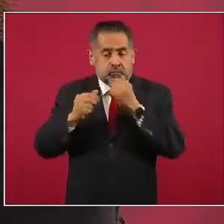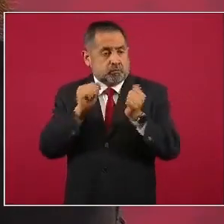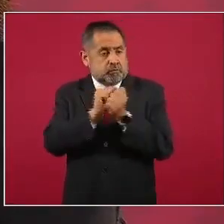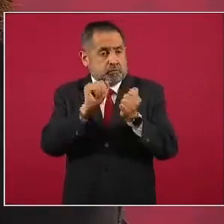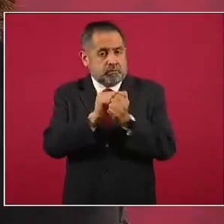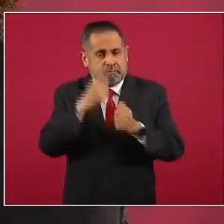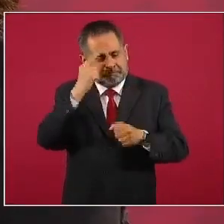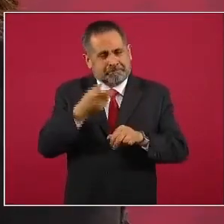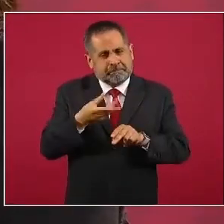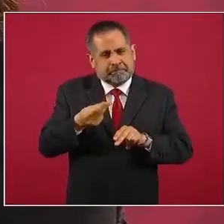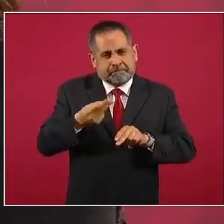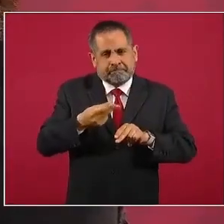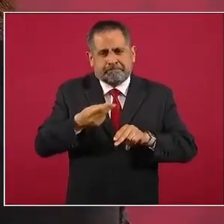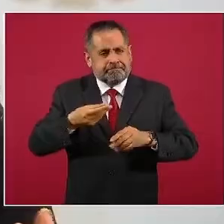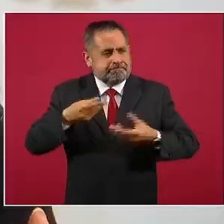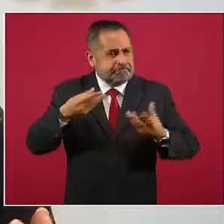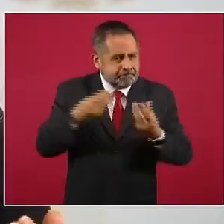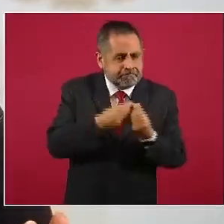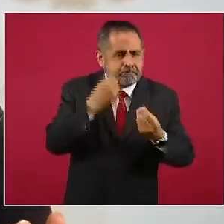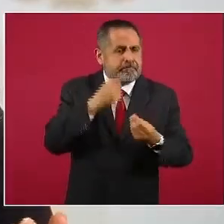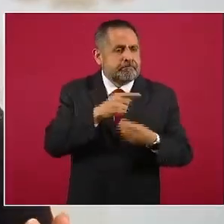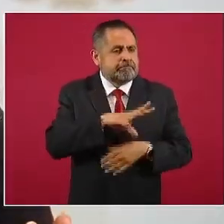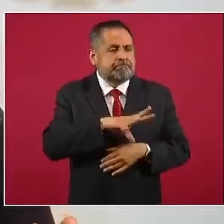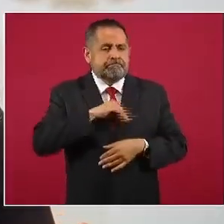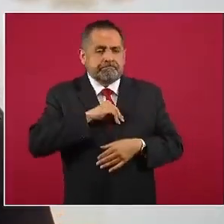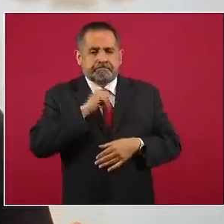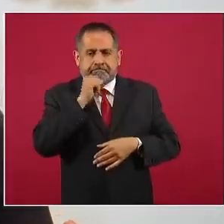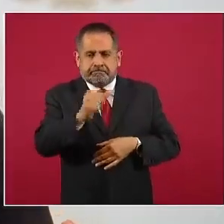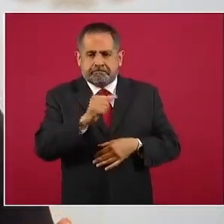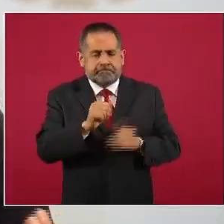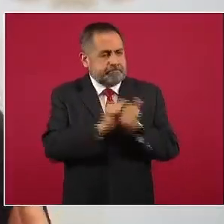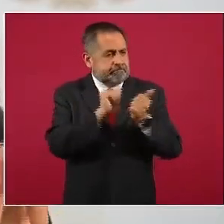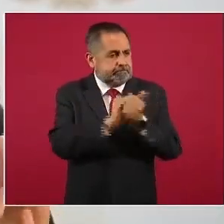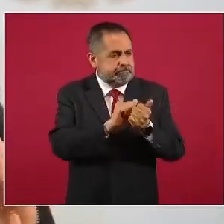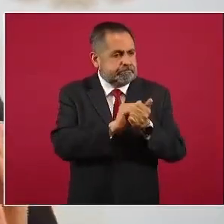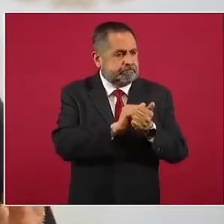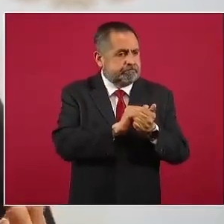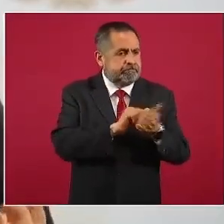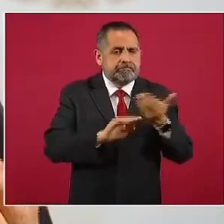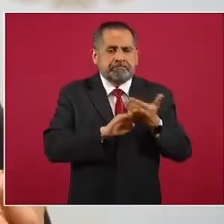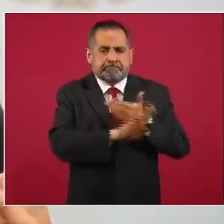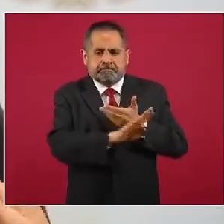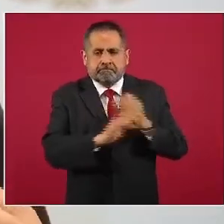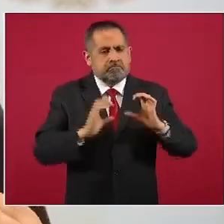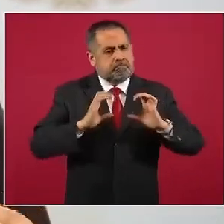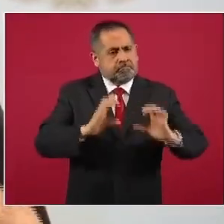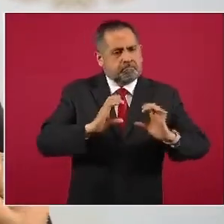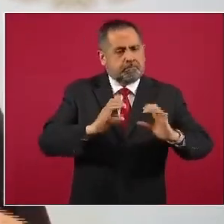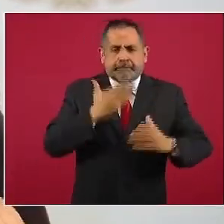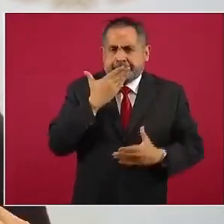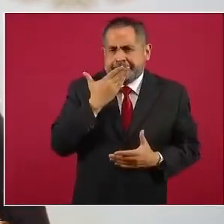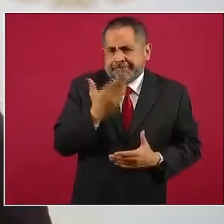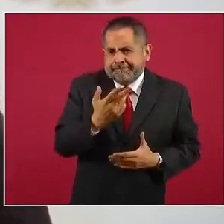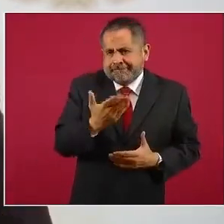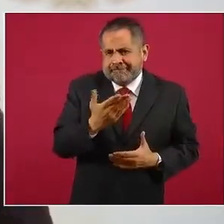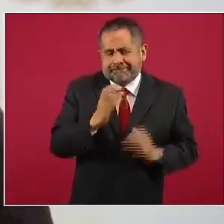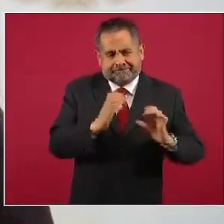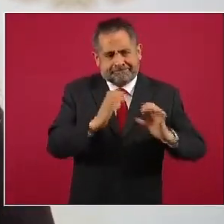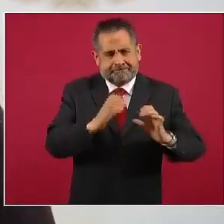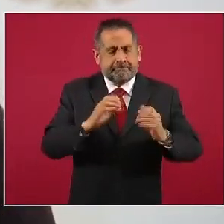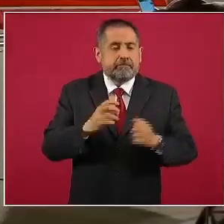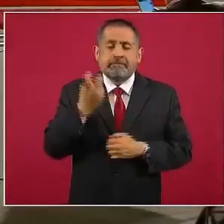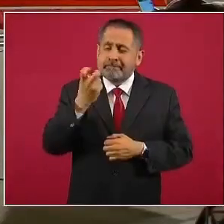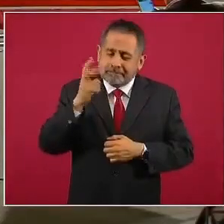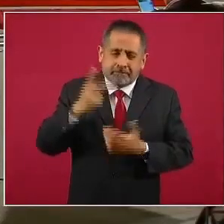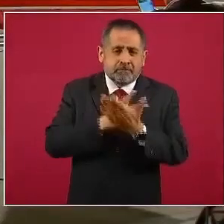no tengamos alguna exposición durante la actividad sexual. Esto es la parte. La parte de un programa real de